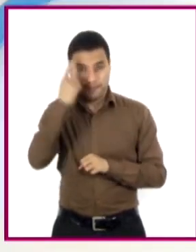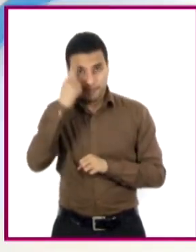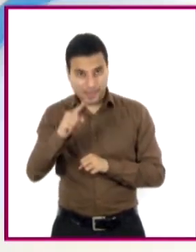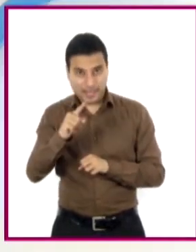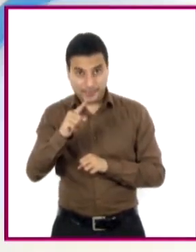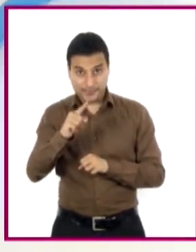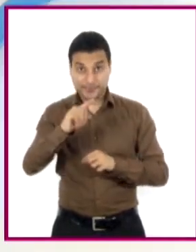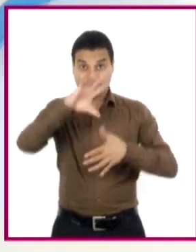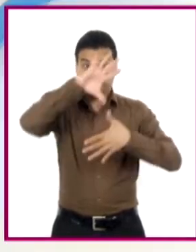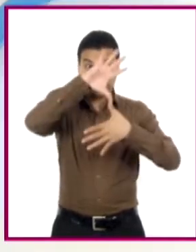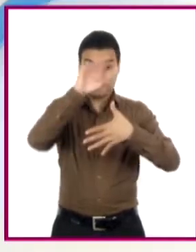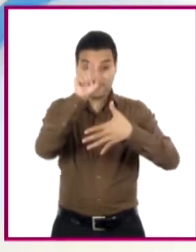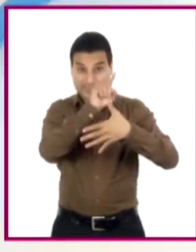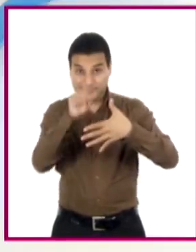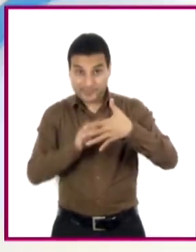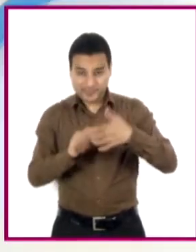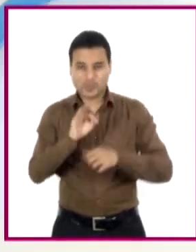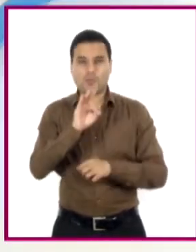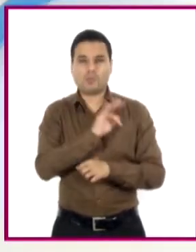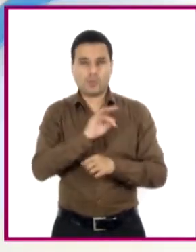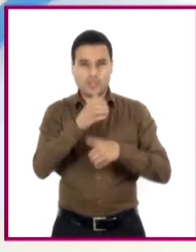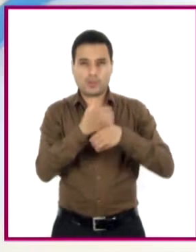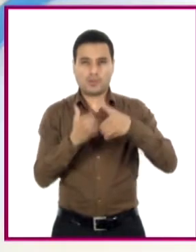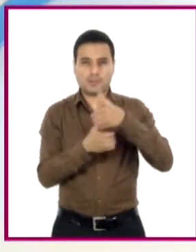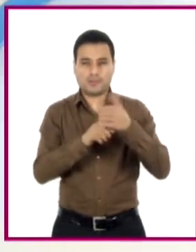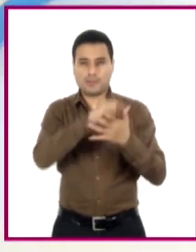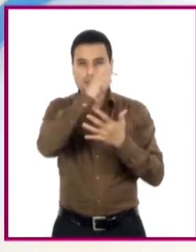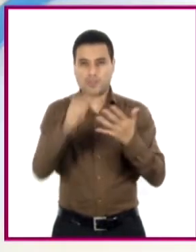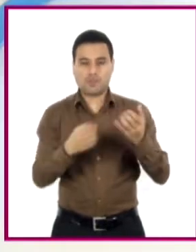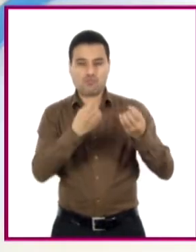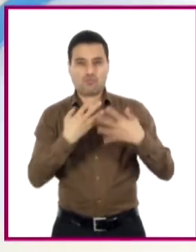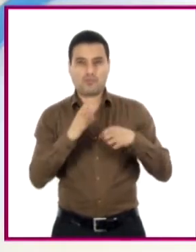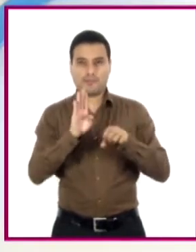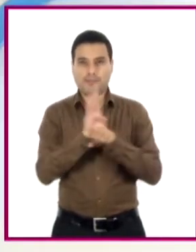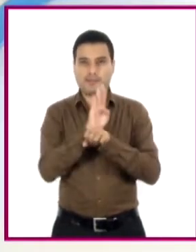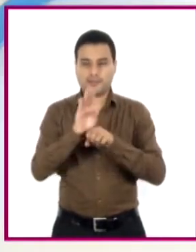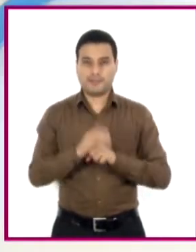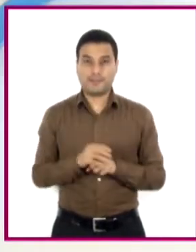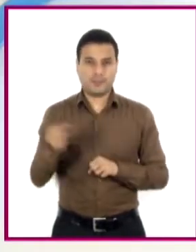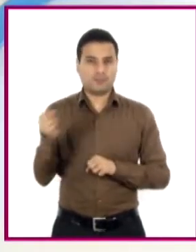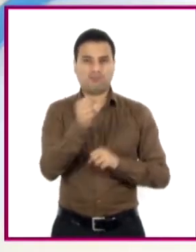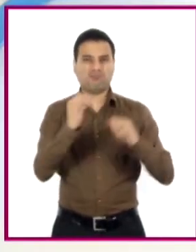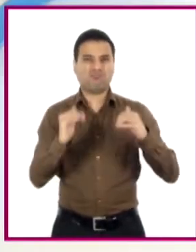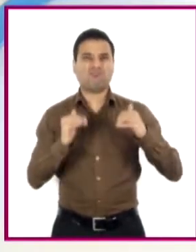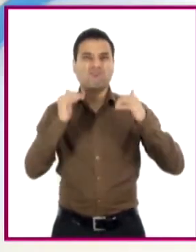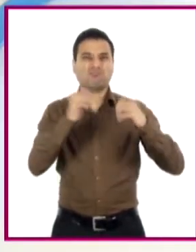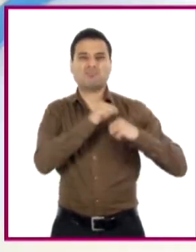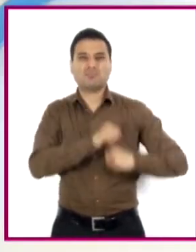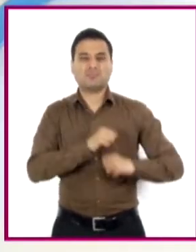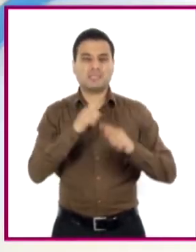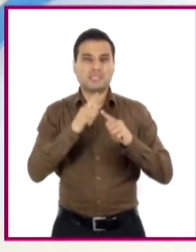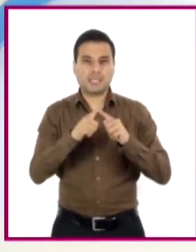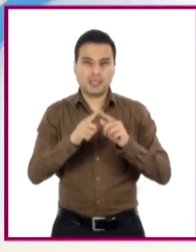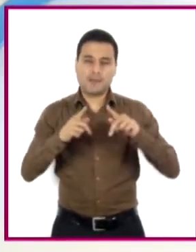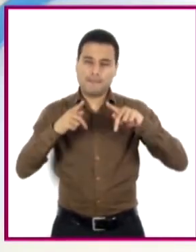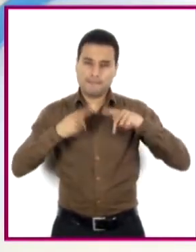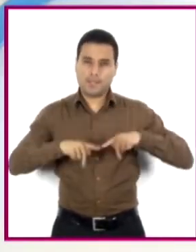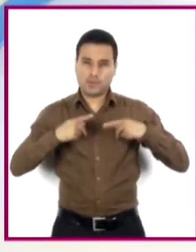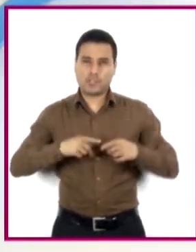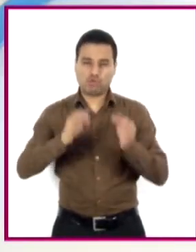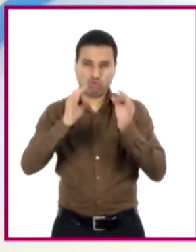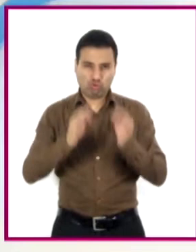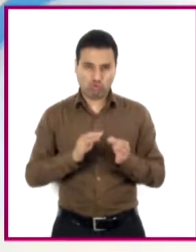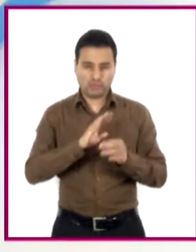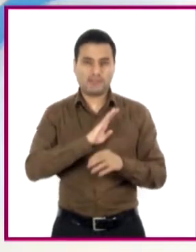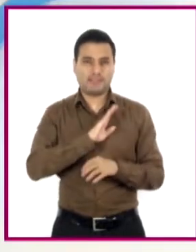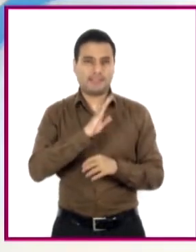colonias, designar en los altos cargos políticos y administrativos a solo los españoles provenientes de